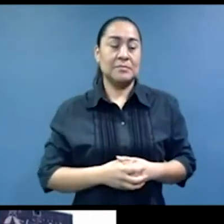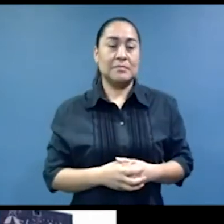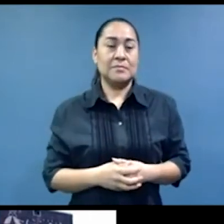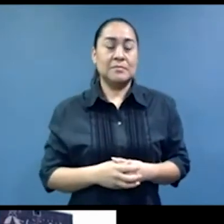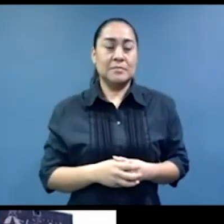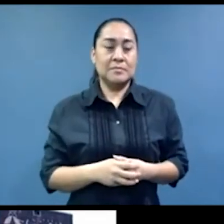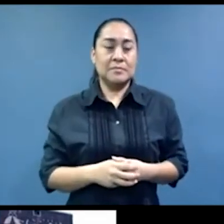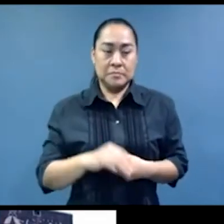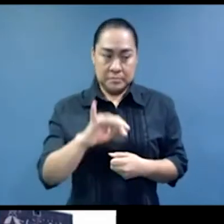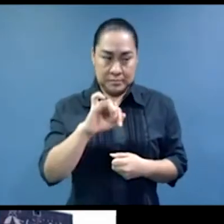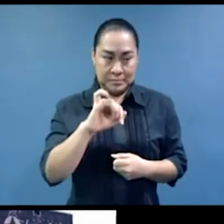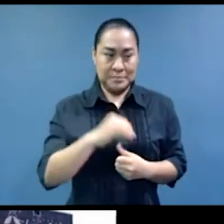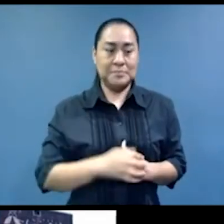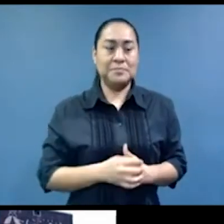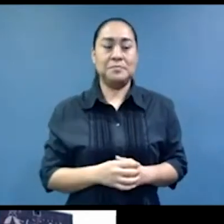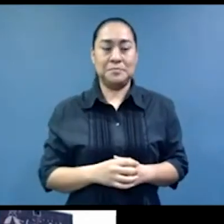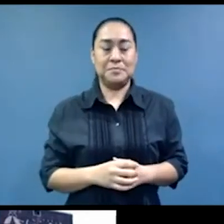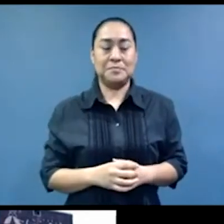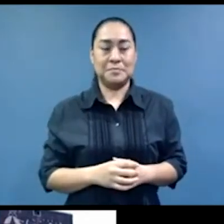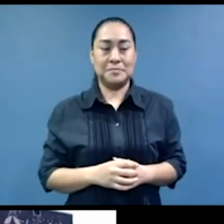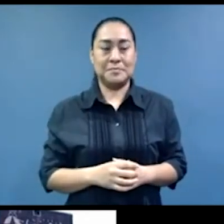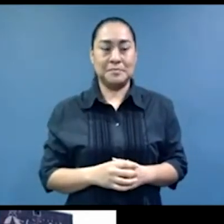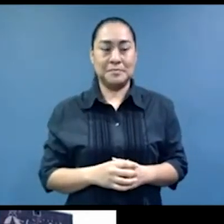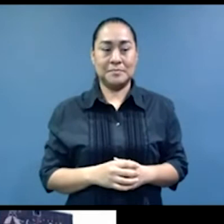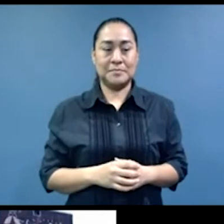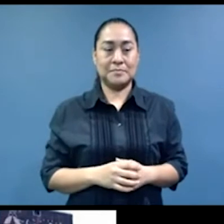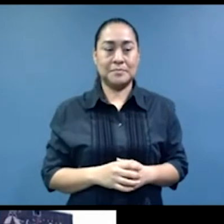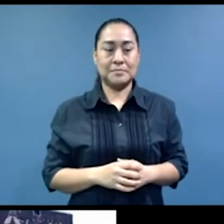Sí. Bueno,